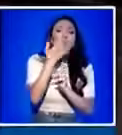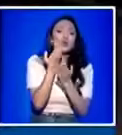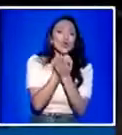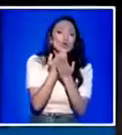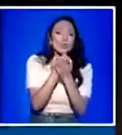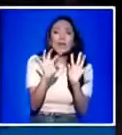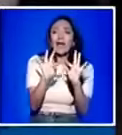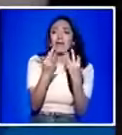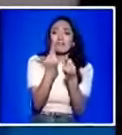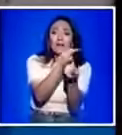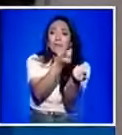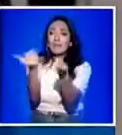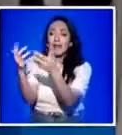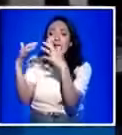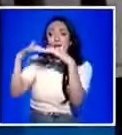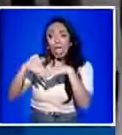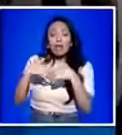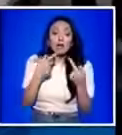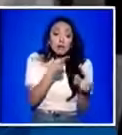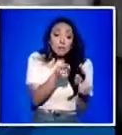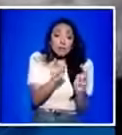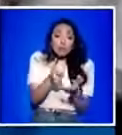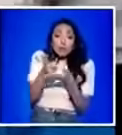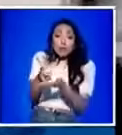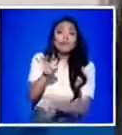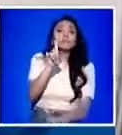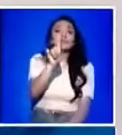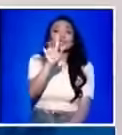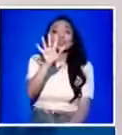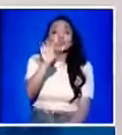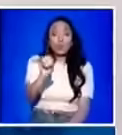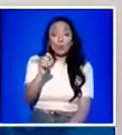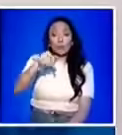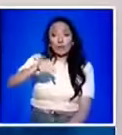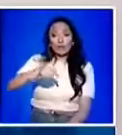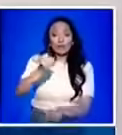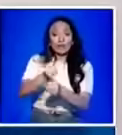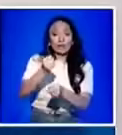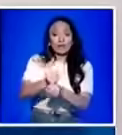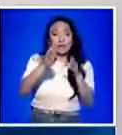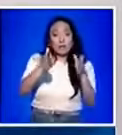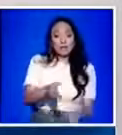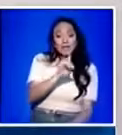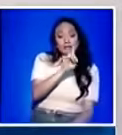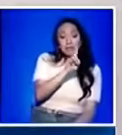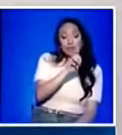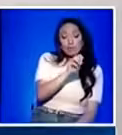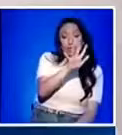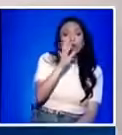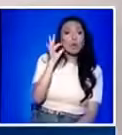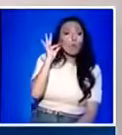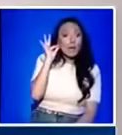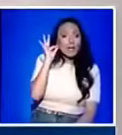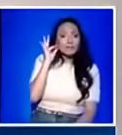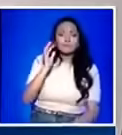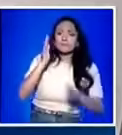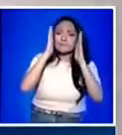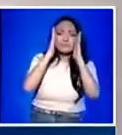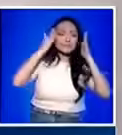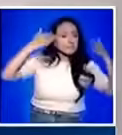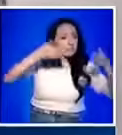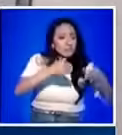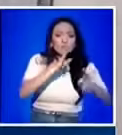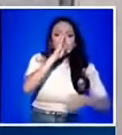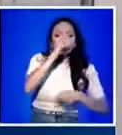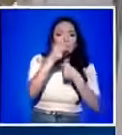familias está muy afectada, así que hoy tenemos 150 emprendedores, de las cuales 105 son mujeres. Esta feria siempre la hacemos en marzo.